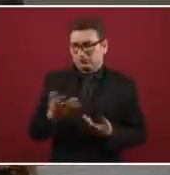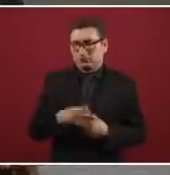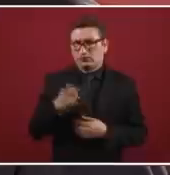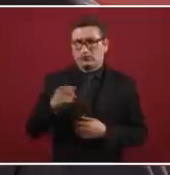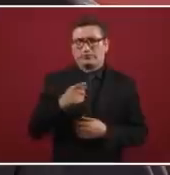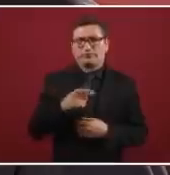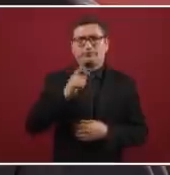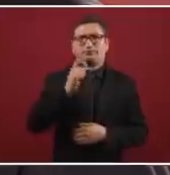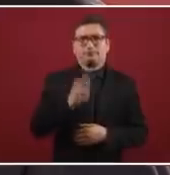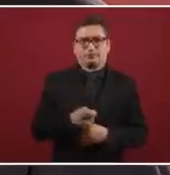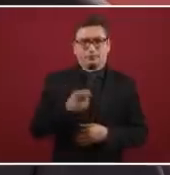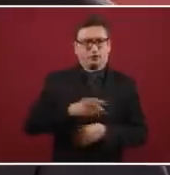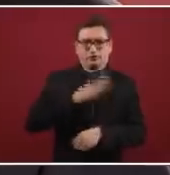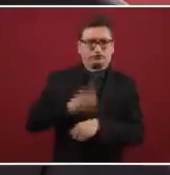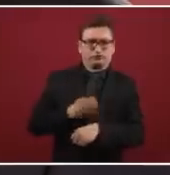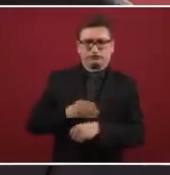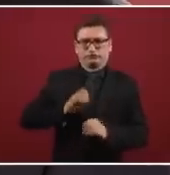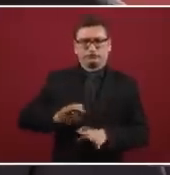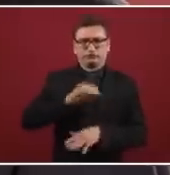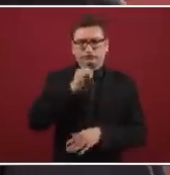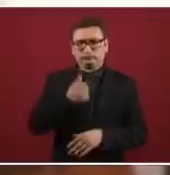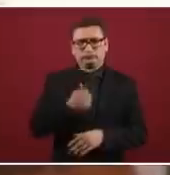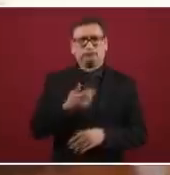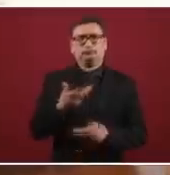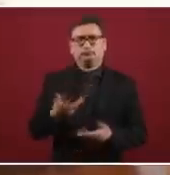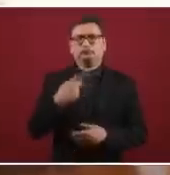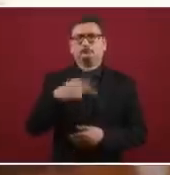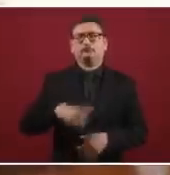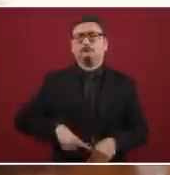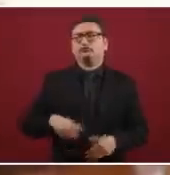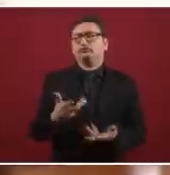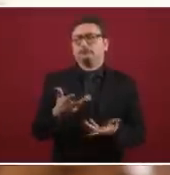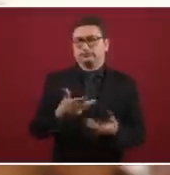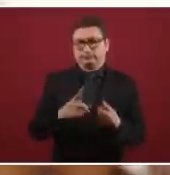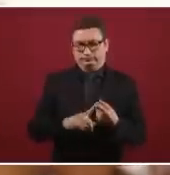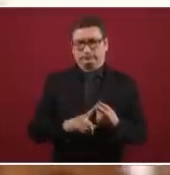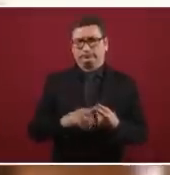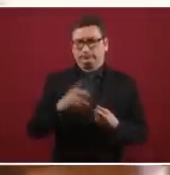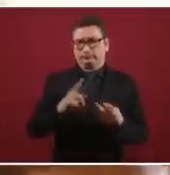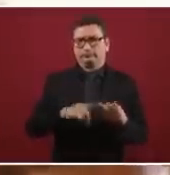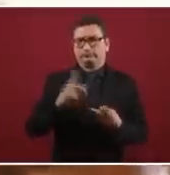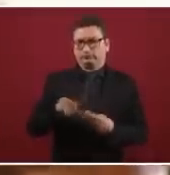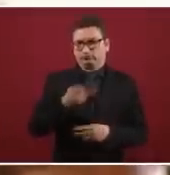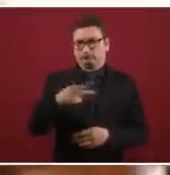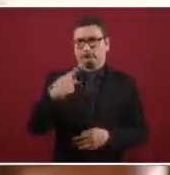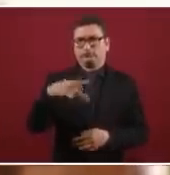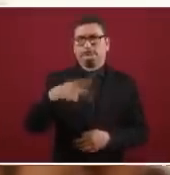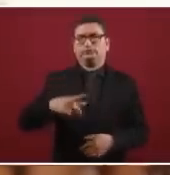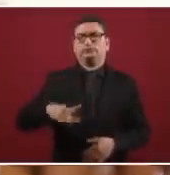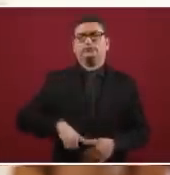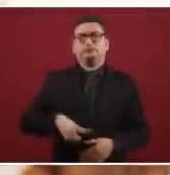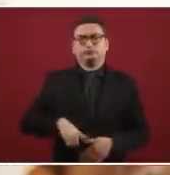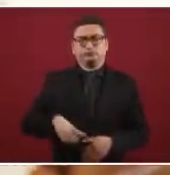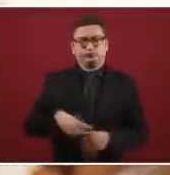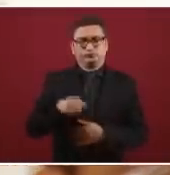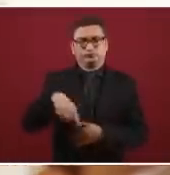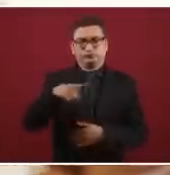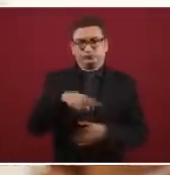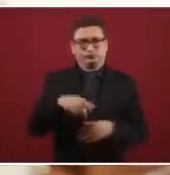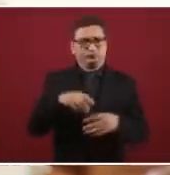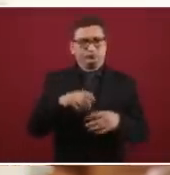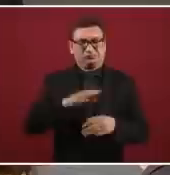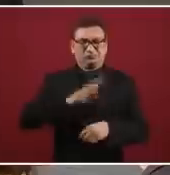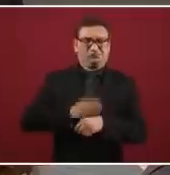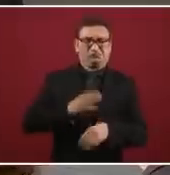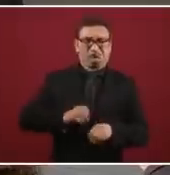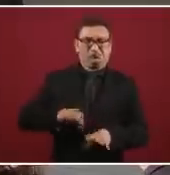enviando el mensaje de impunidad? ¿Cómo lo interpreta su gobierno? Y mi pregunta es, ¿para su gobierno no es un asunto de impunidad este